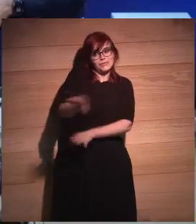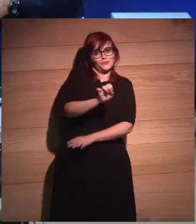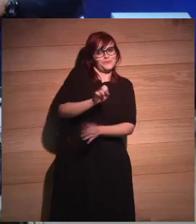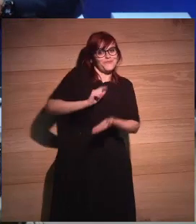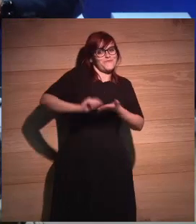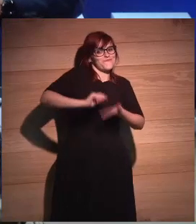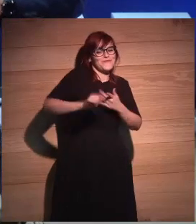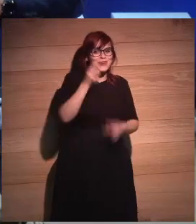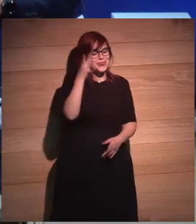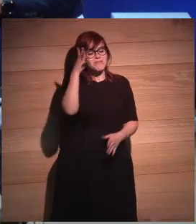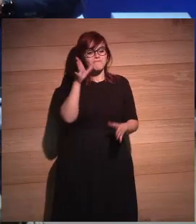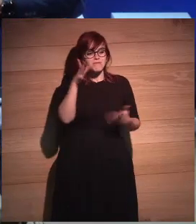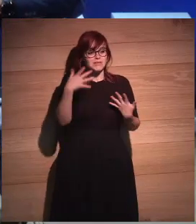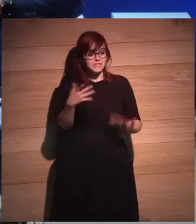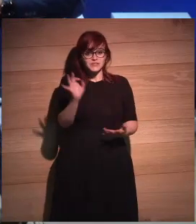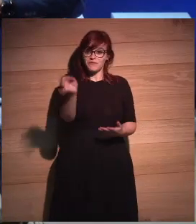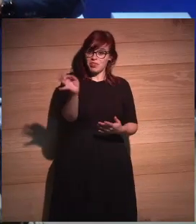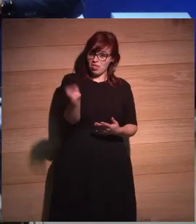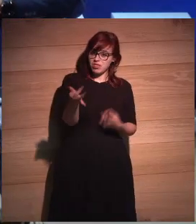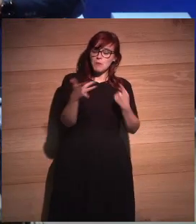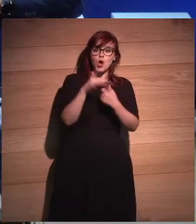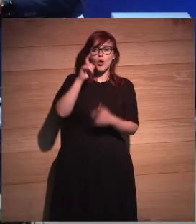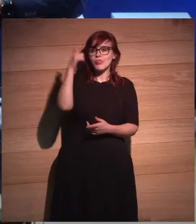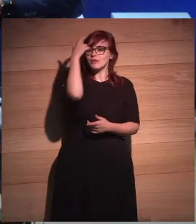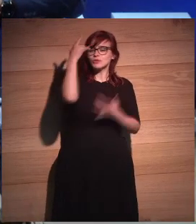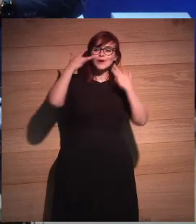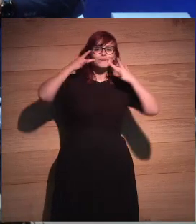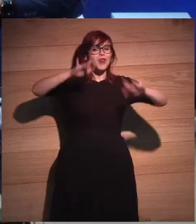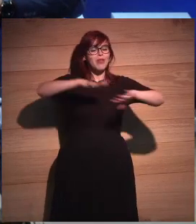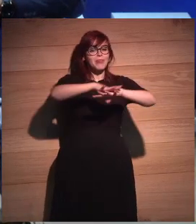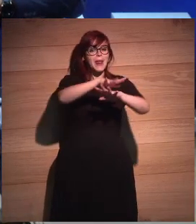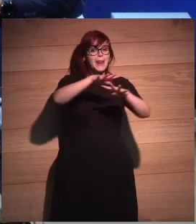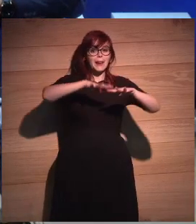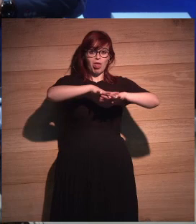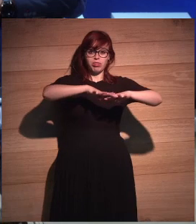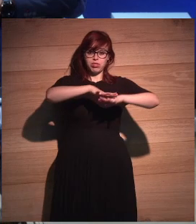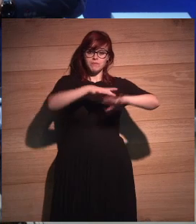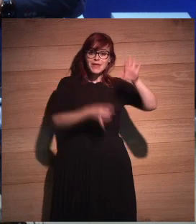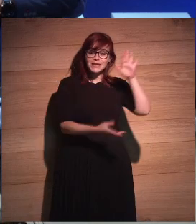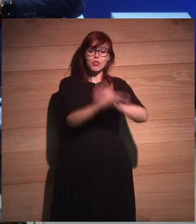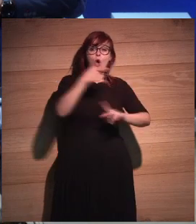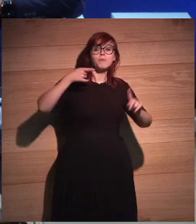prestada. De hecho, es verdad que el concepto de la neutralidad de la red, que en realidad se crea para